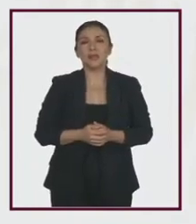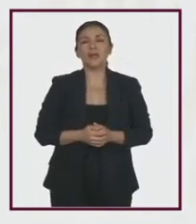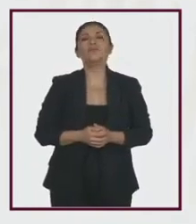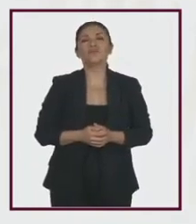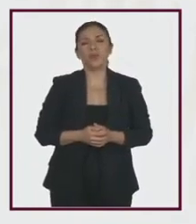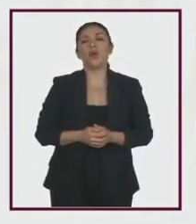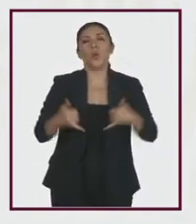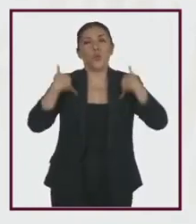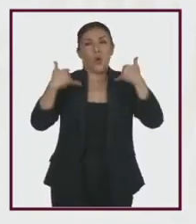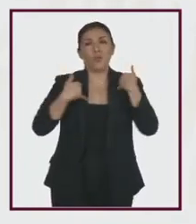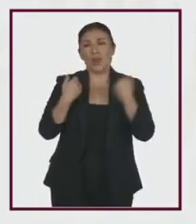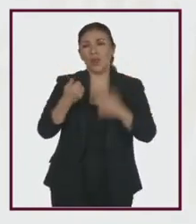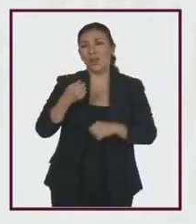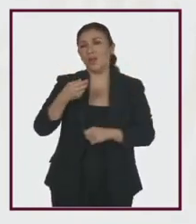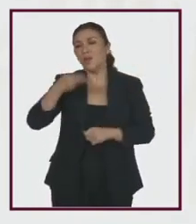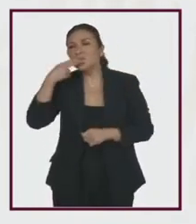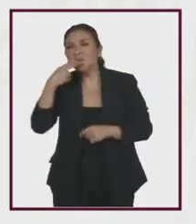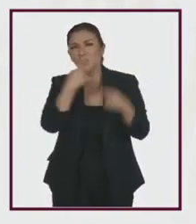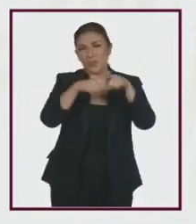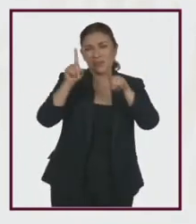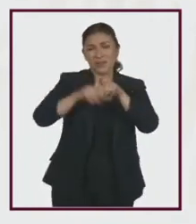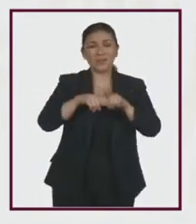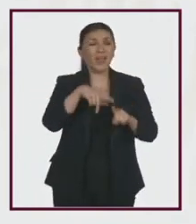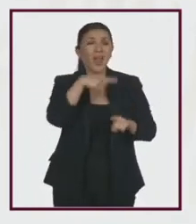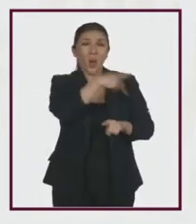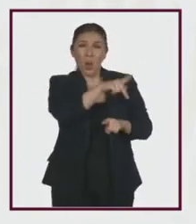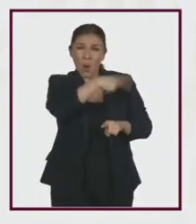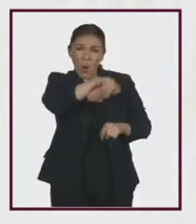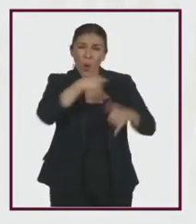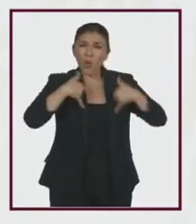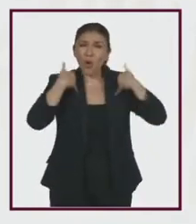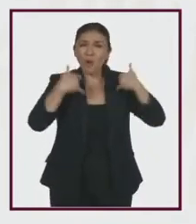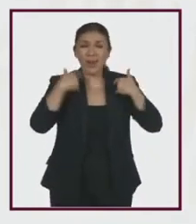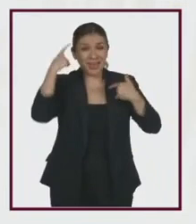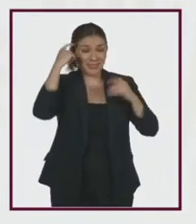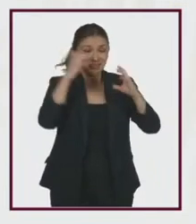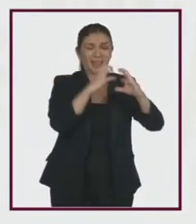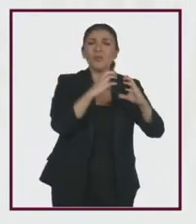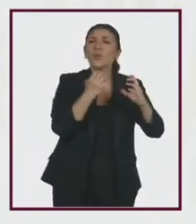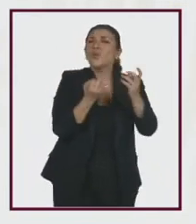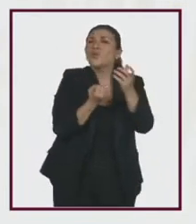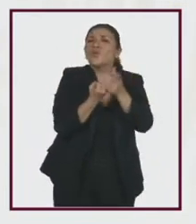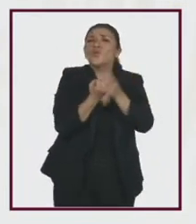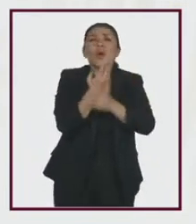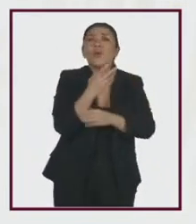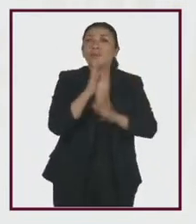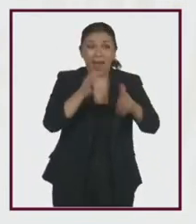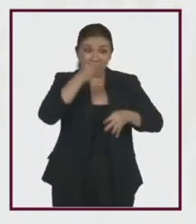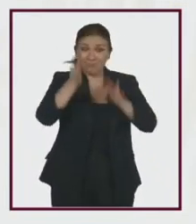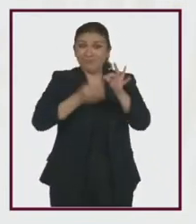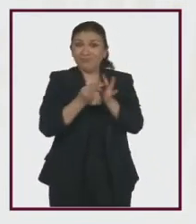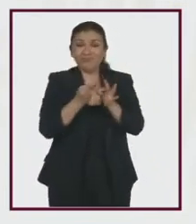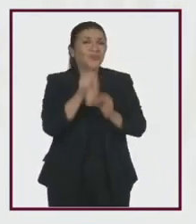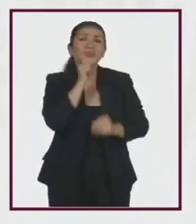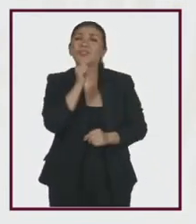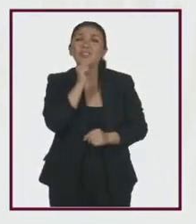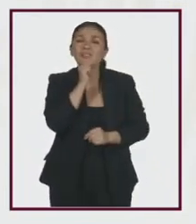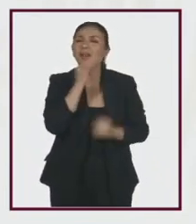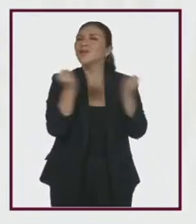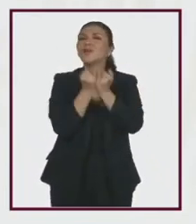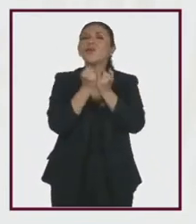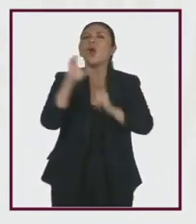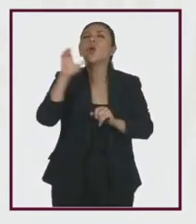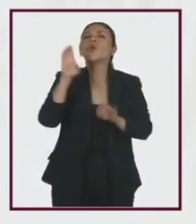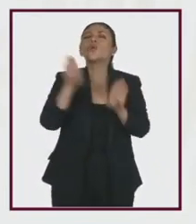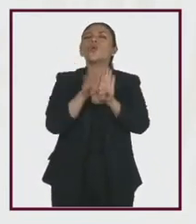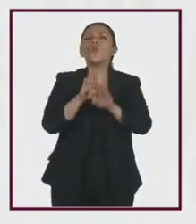adolescentes? Que el cerebro en los adolescentes todavía no ha terminado de desarrollarse. Entonces, así como nuestro cuerpo estuvo en una